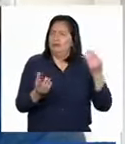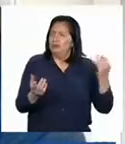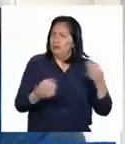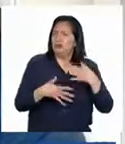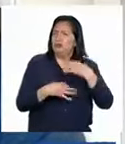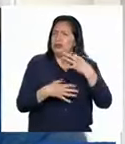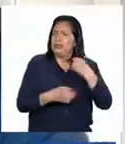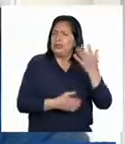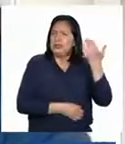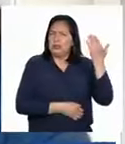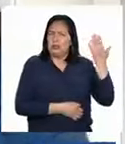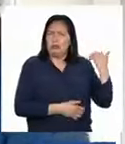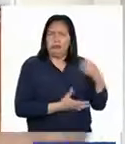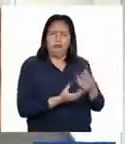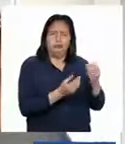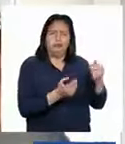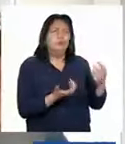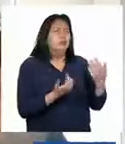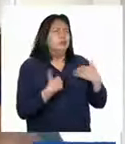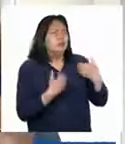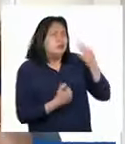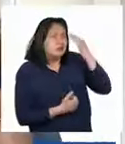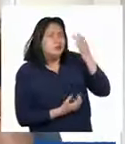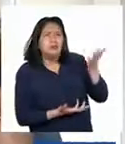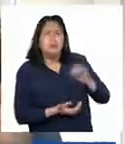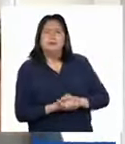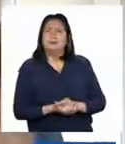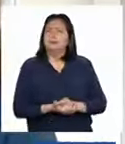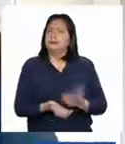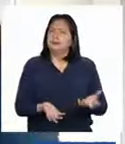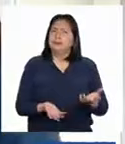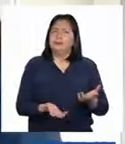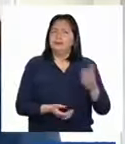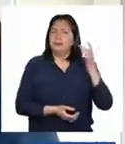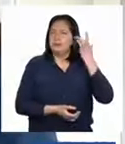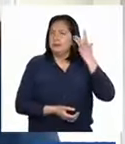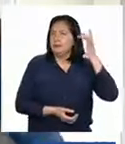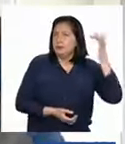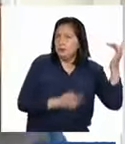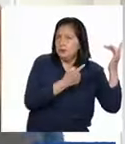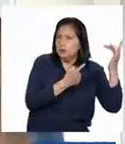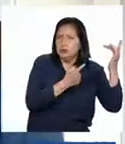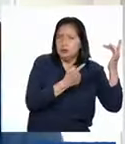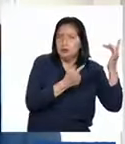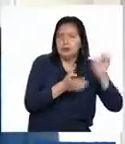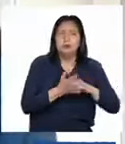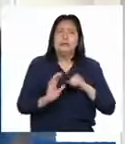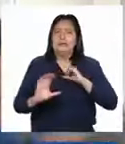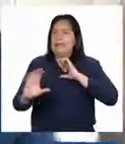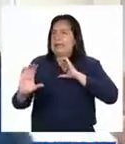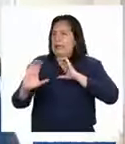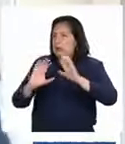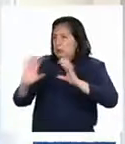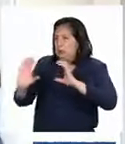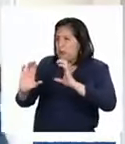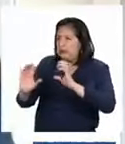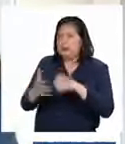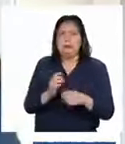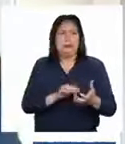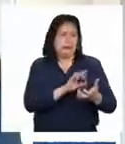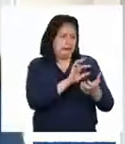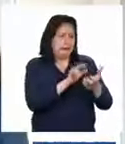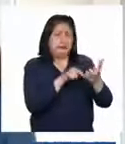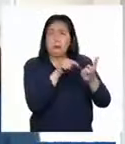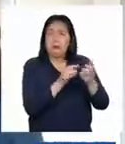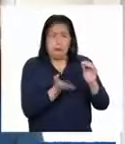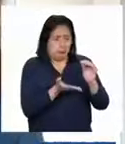interés por muchísimo tiempo. El sonido. las comunicaciones, los